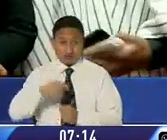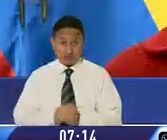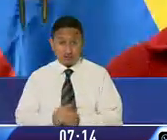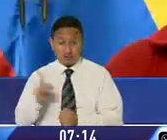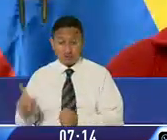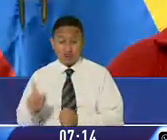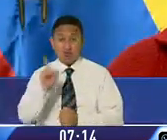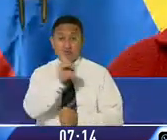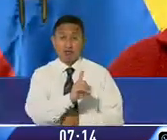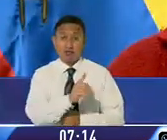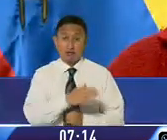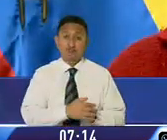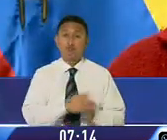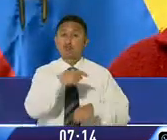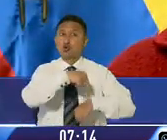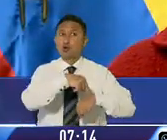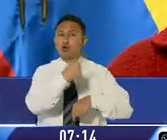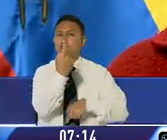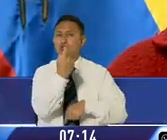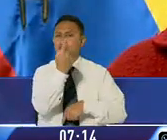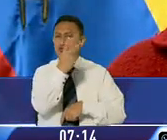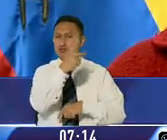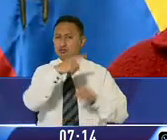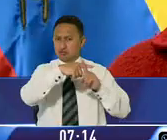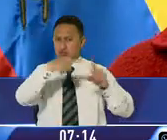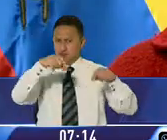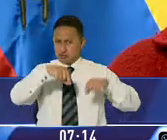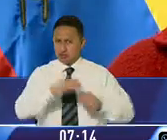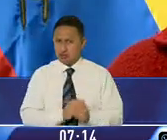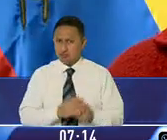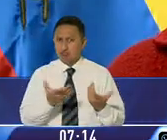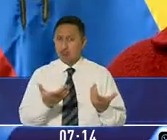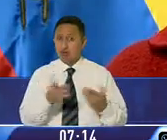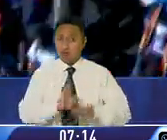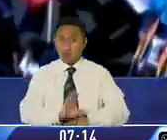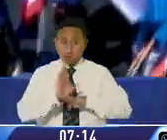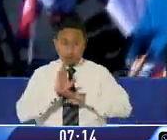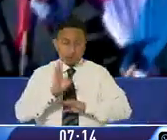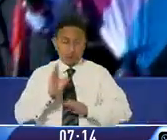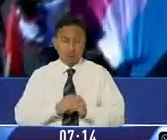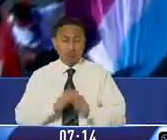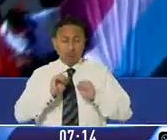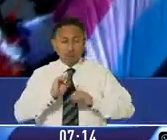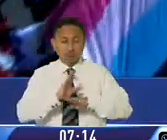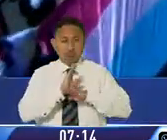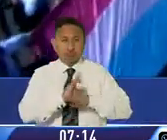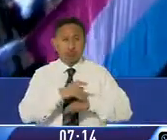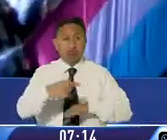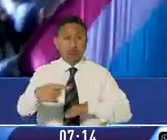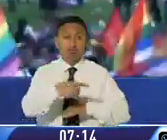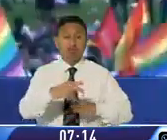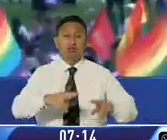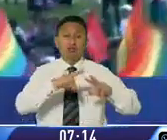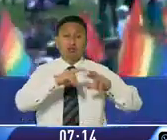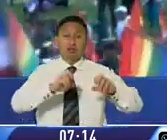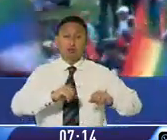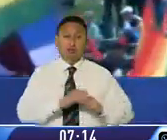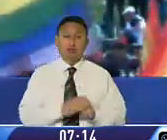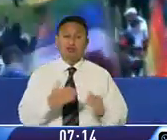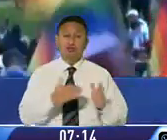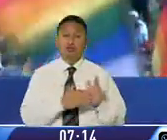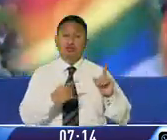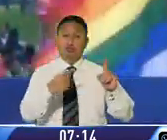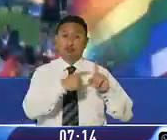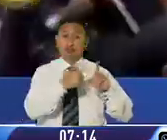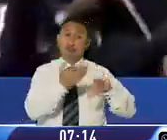CONAIE, a las 11:30 de la mañana, amplíe su versión sin juramento en relación a una de las investigaciones que se abrieron en su